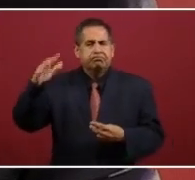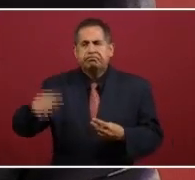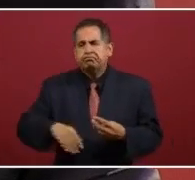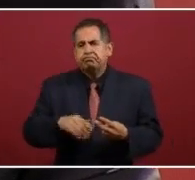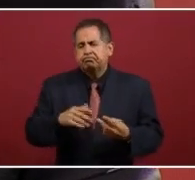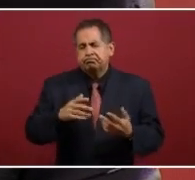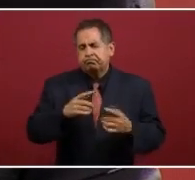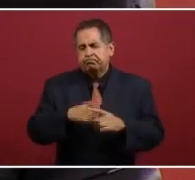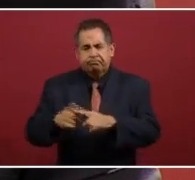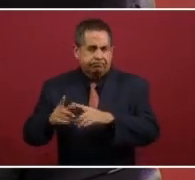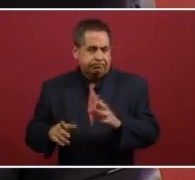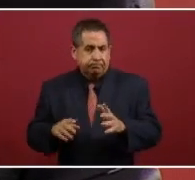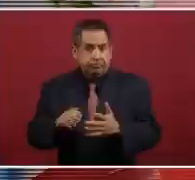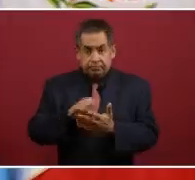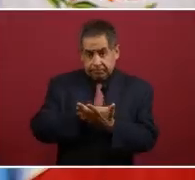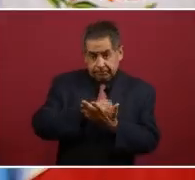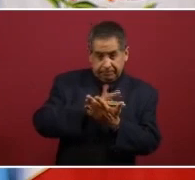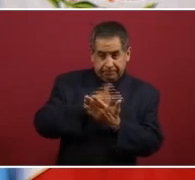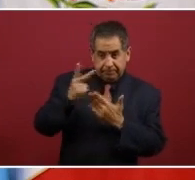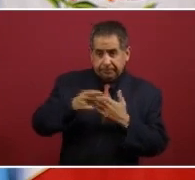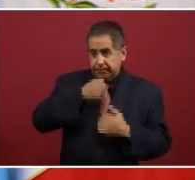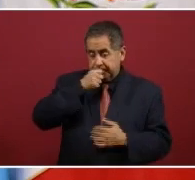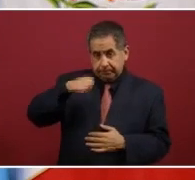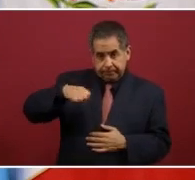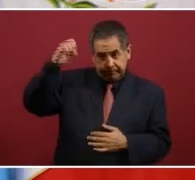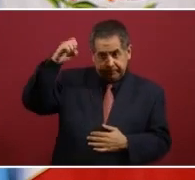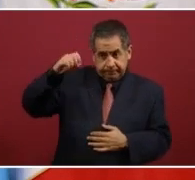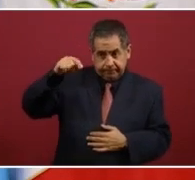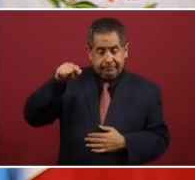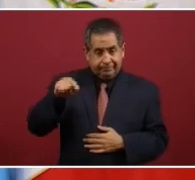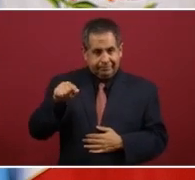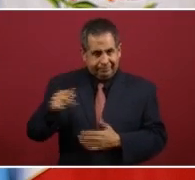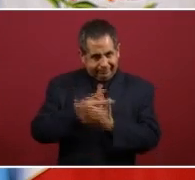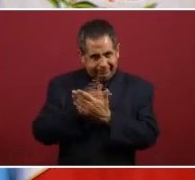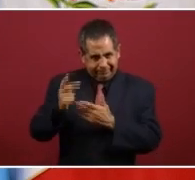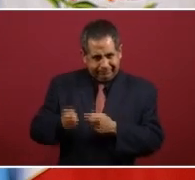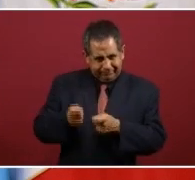el caso del programa de adultos mayores, que es